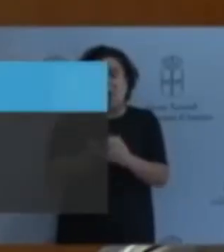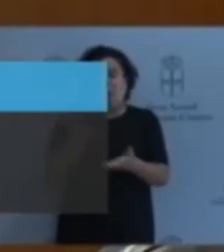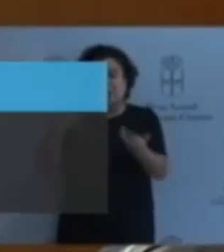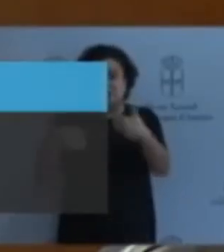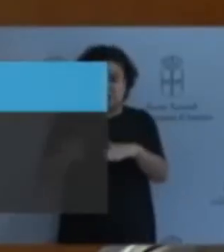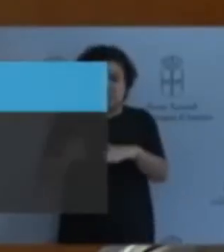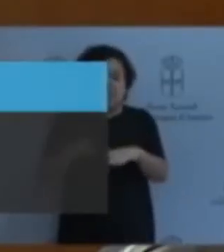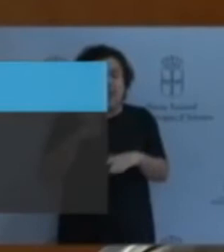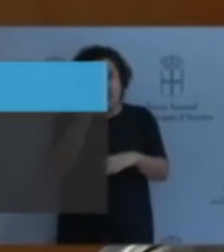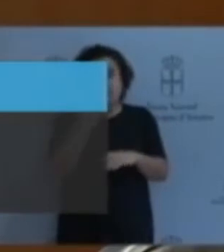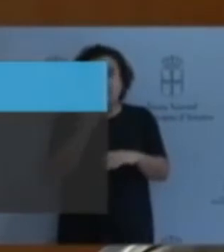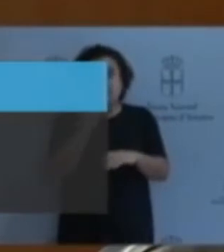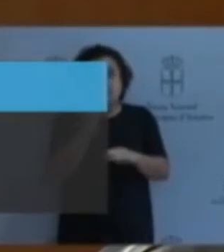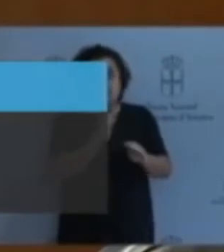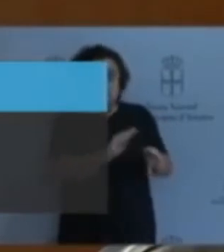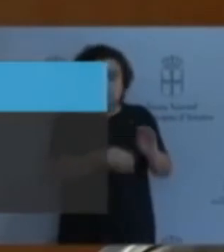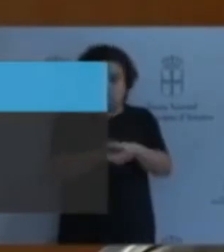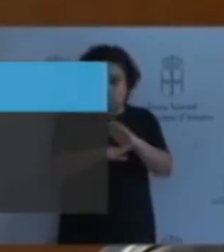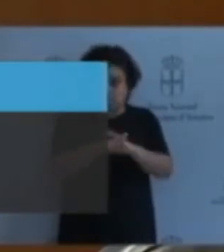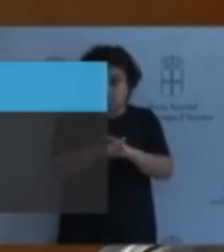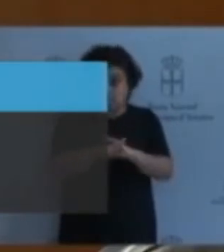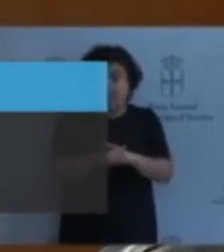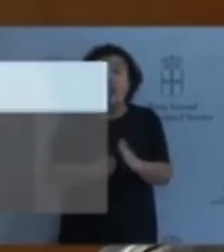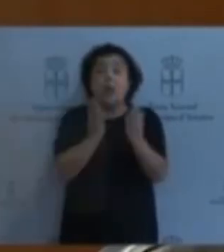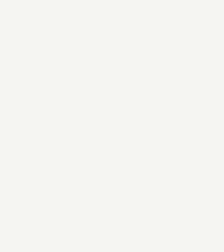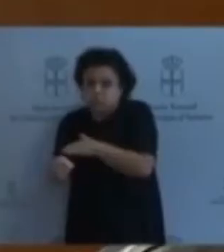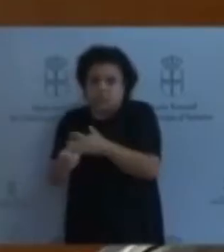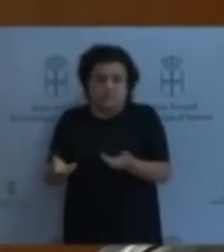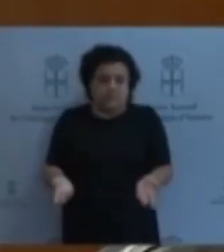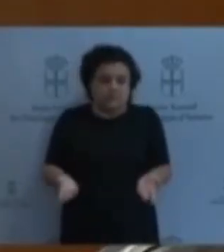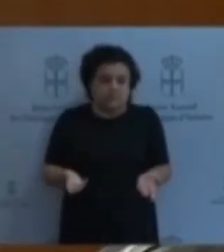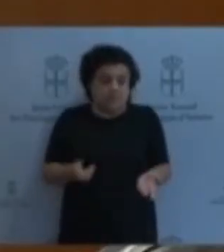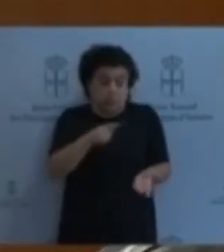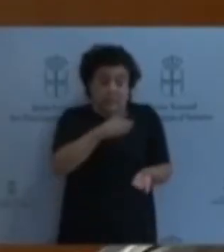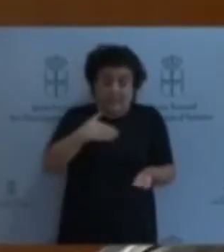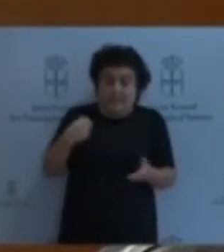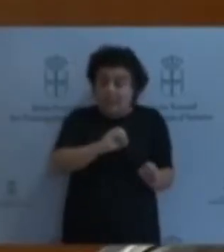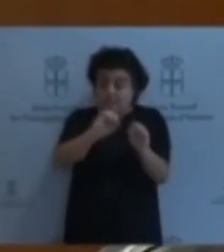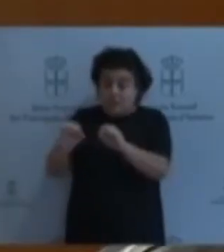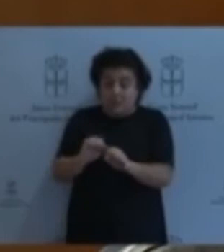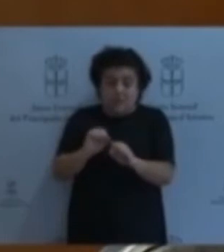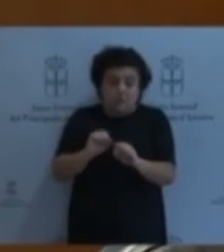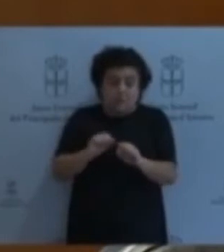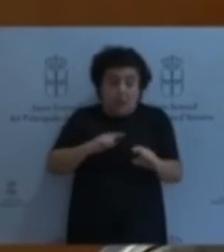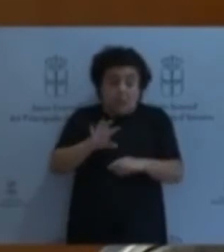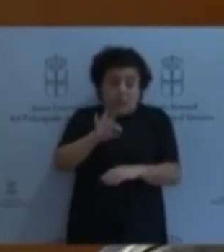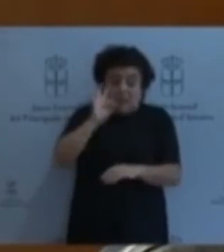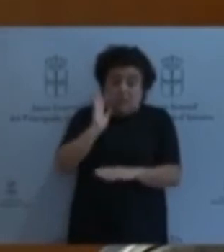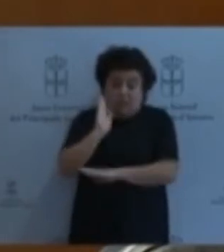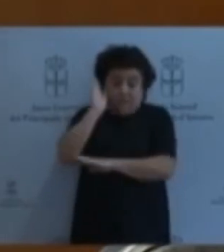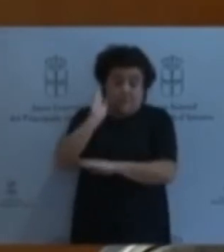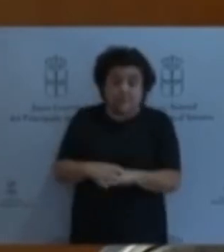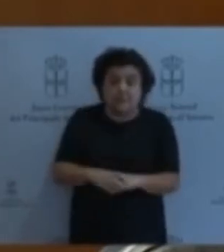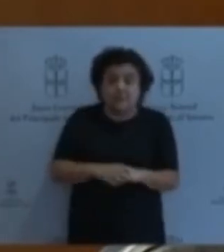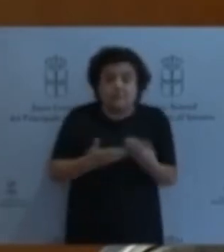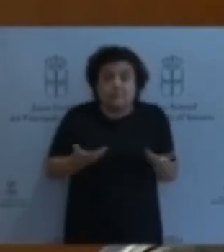sea el mayor atentado a la conciliación familiar que haya hecho nunca un presidente del Principado de Asturias. No ha salido beneficiado nadie de este retraso del curso escolar, ni siquiera los